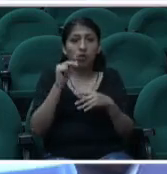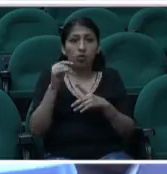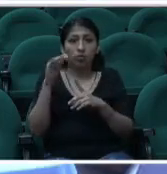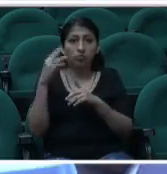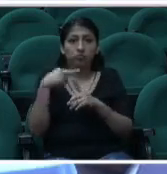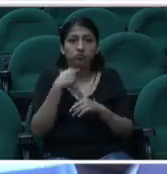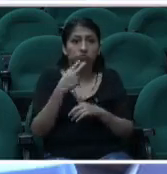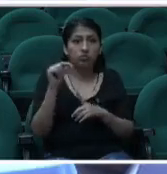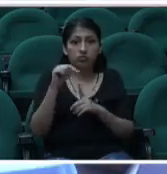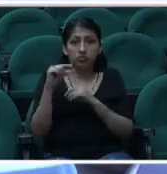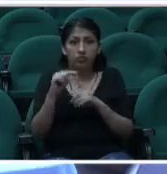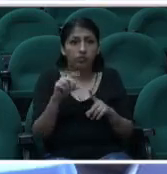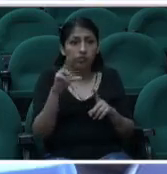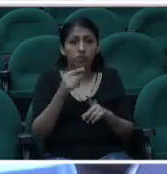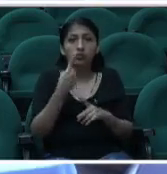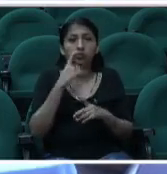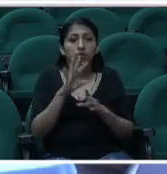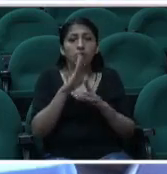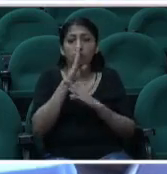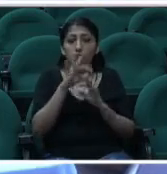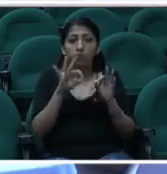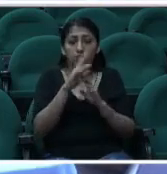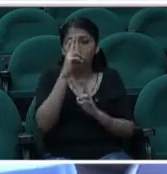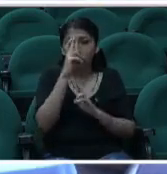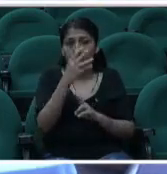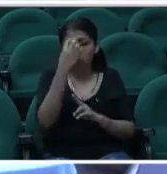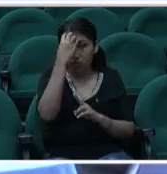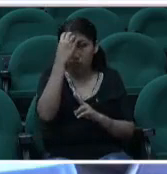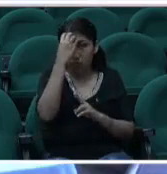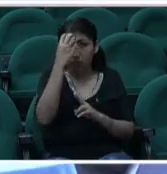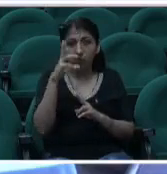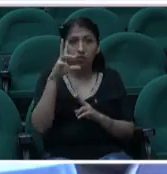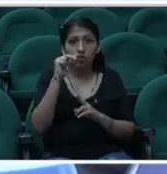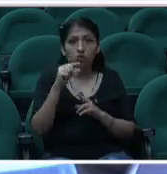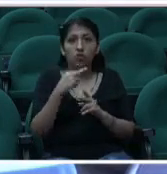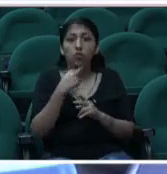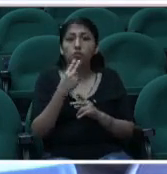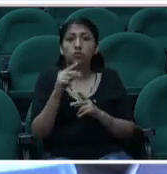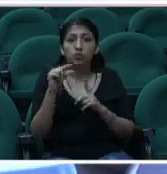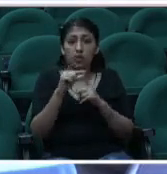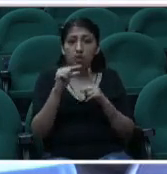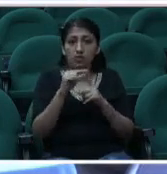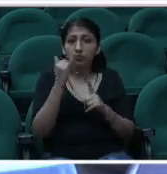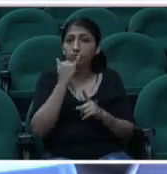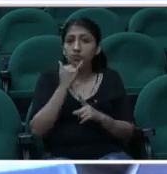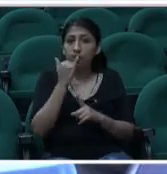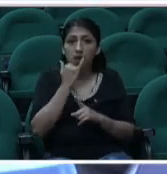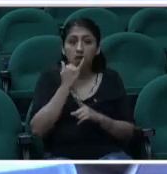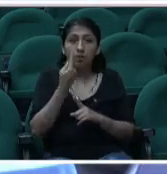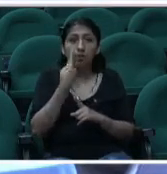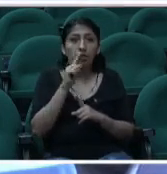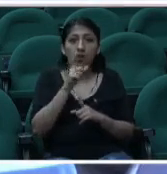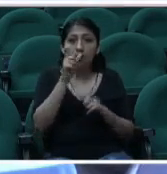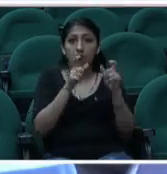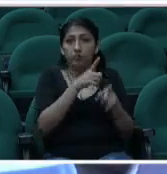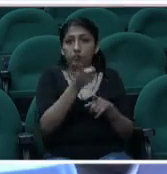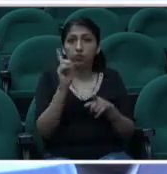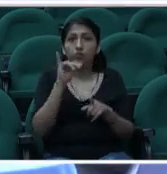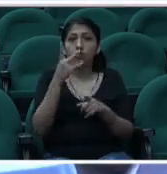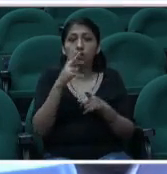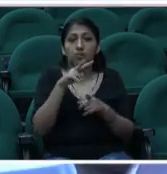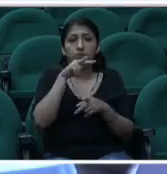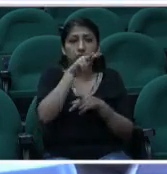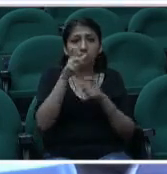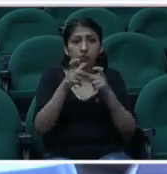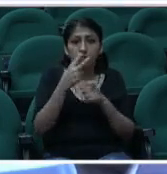o desaforado siempre demostrando respeto y educación no deberá utilizar vocabulario inapropiado para los presentes y también para los